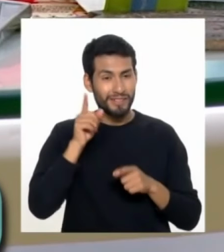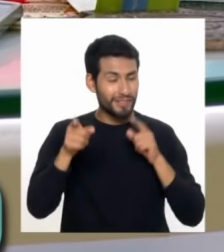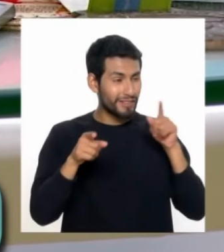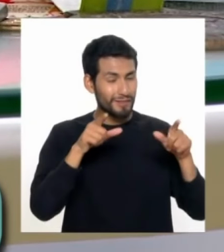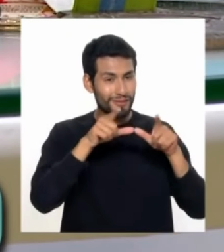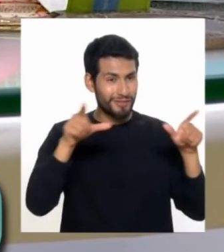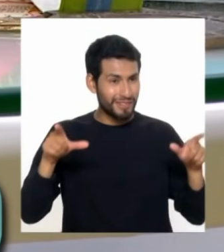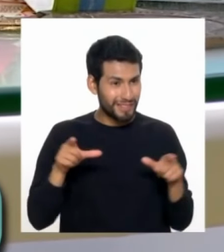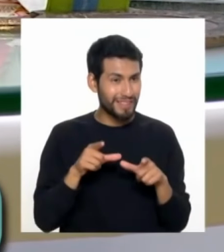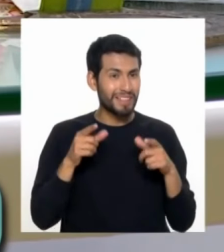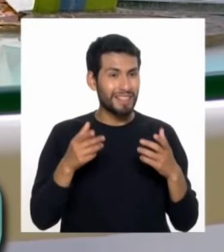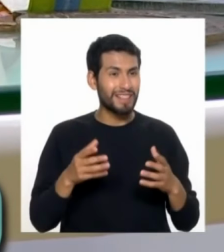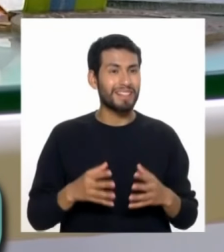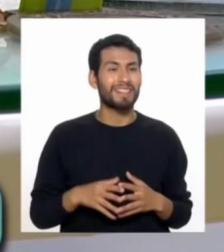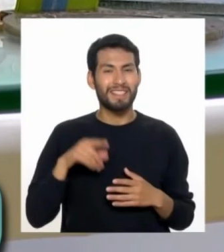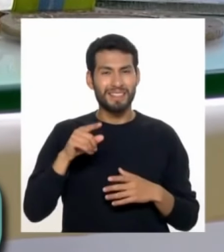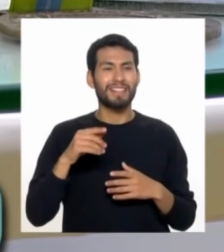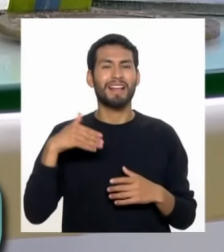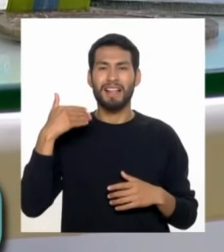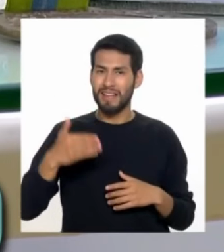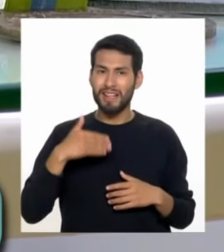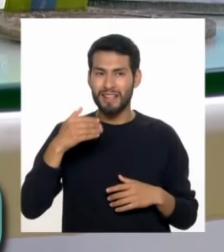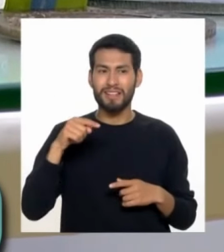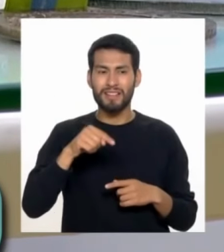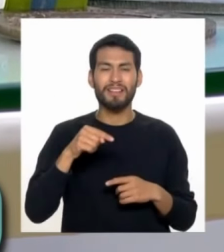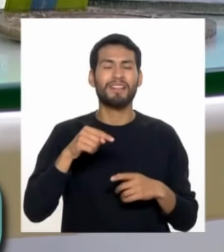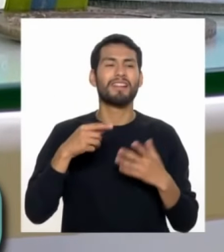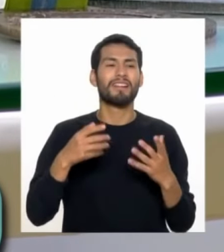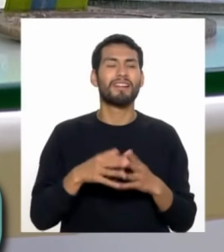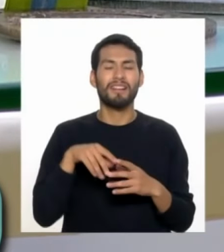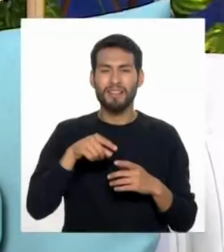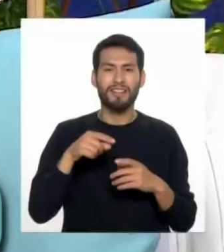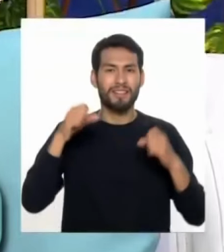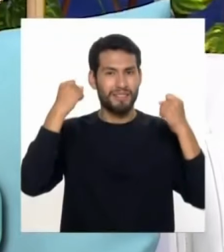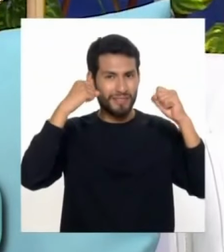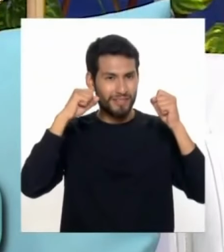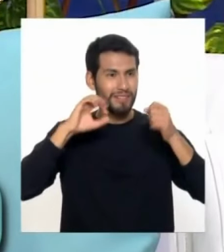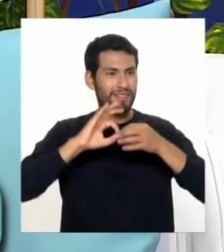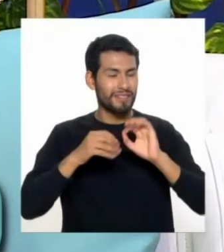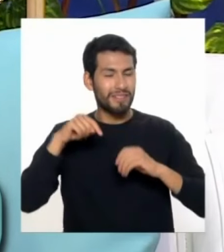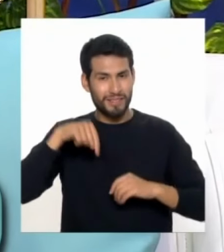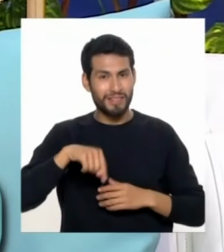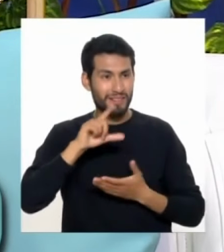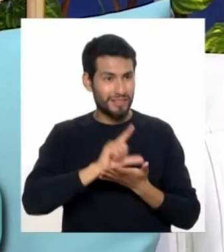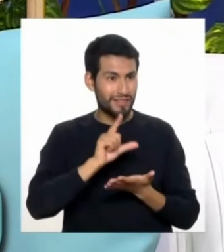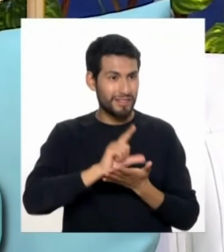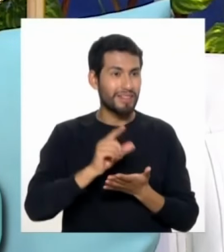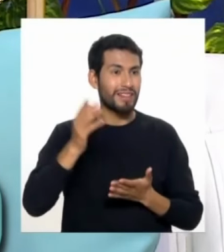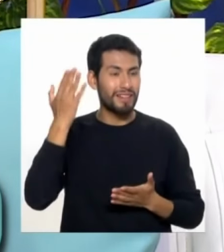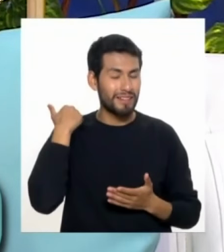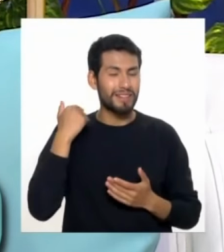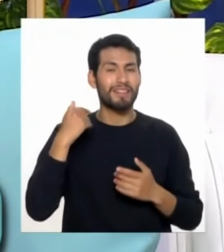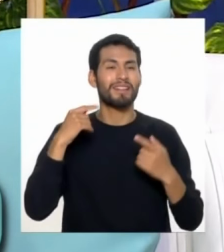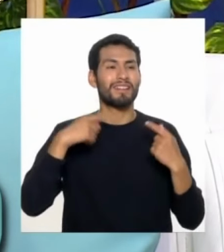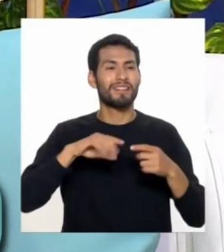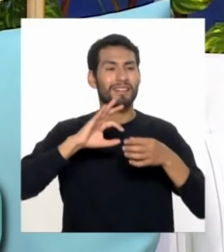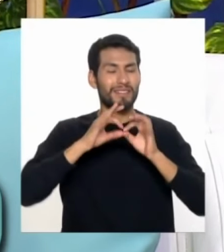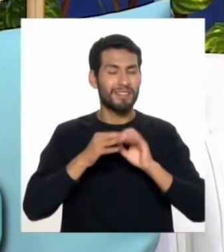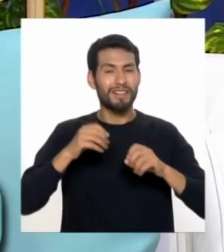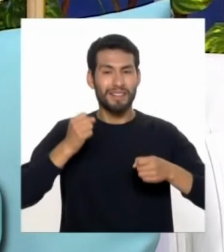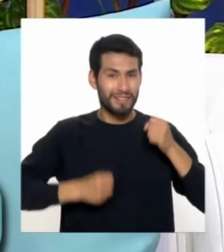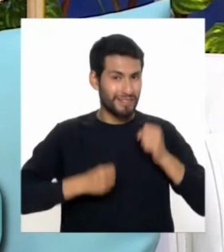donde son los puntos donde más hay reincidencia en los campeonatos del paradeporte. Acá en Lima también hubo opens de